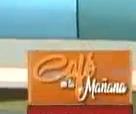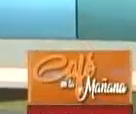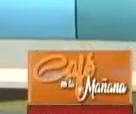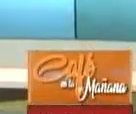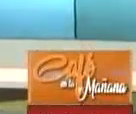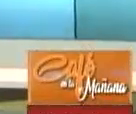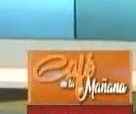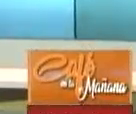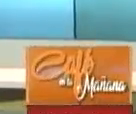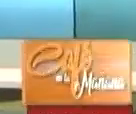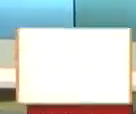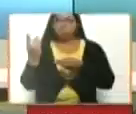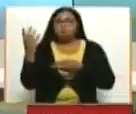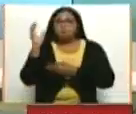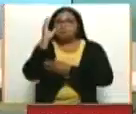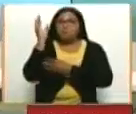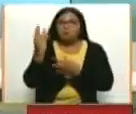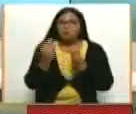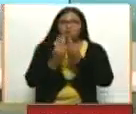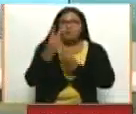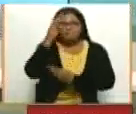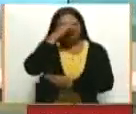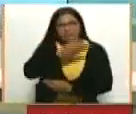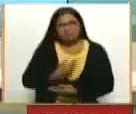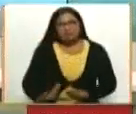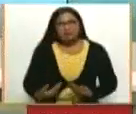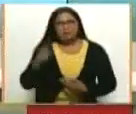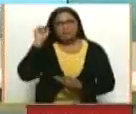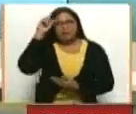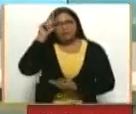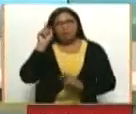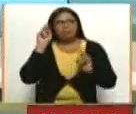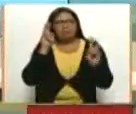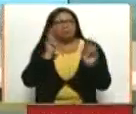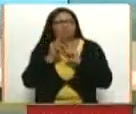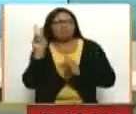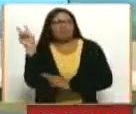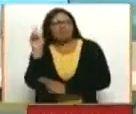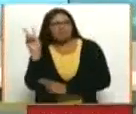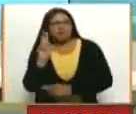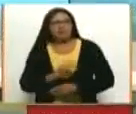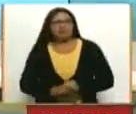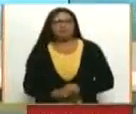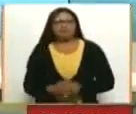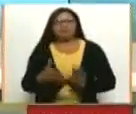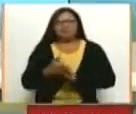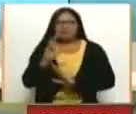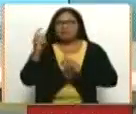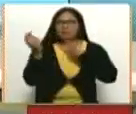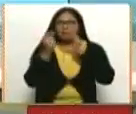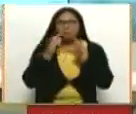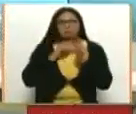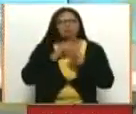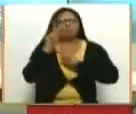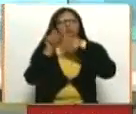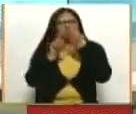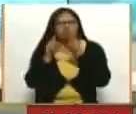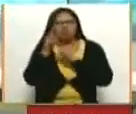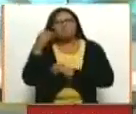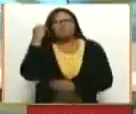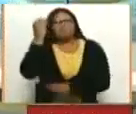y su presidente Gustavo Petro para el tema de Venezuela. Y es que quizás dentro de ese debate, y le pregunto si usted lo considera